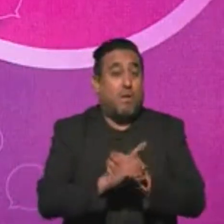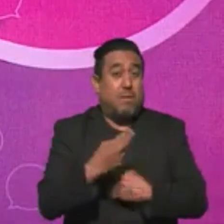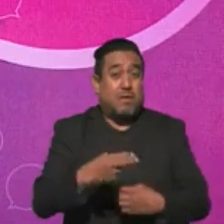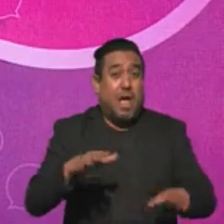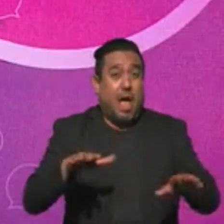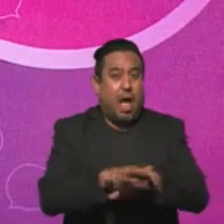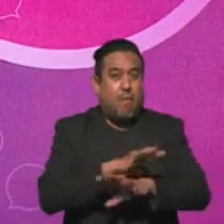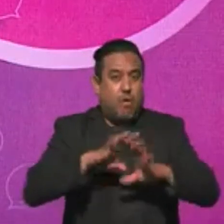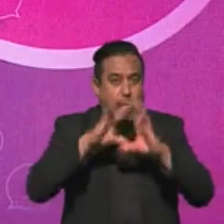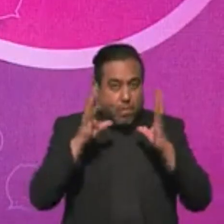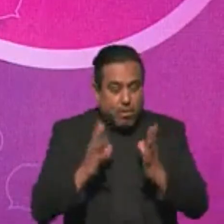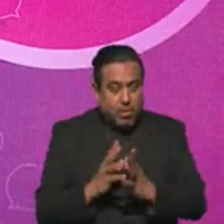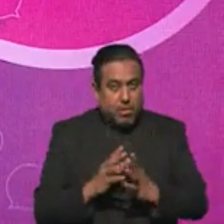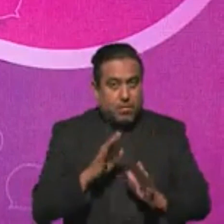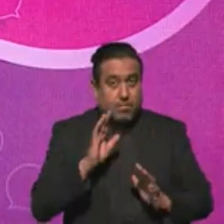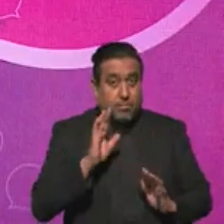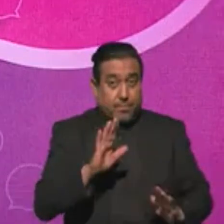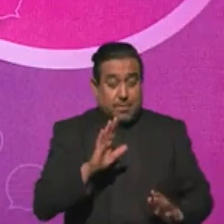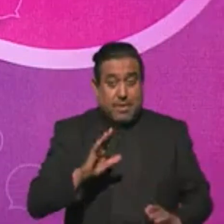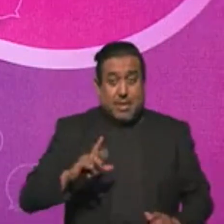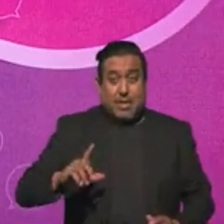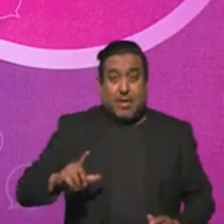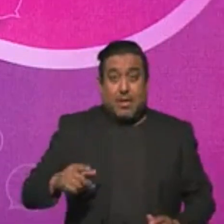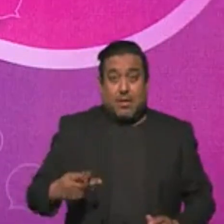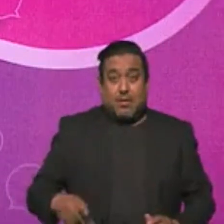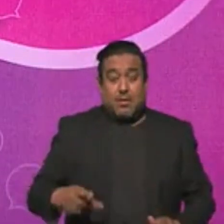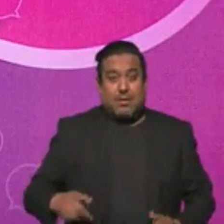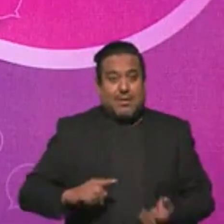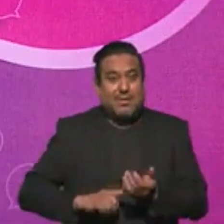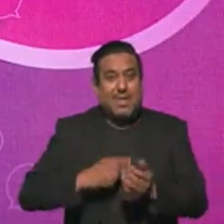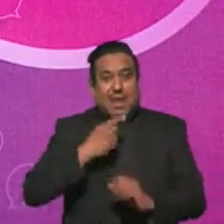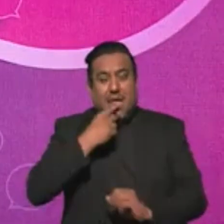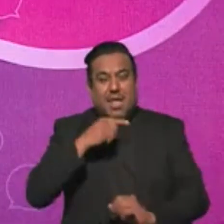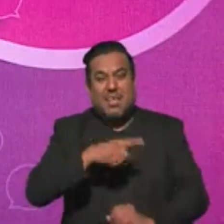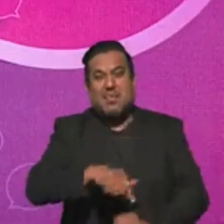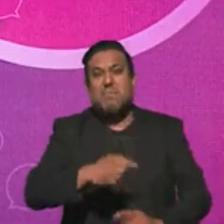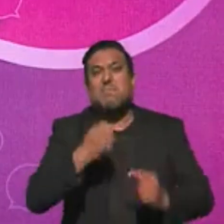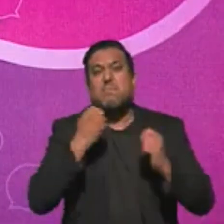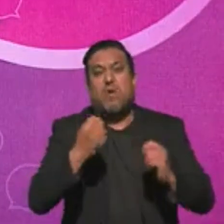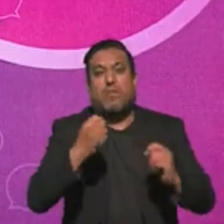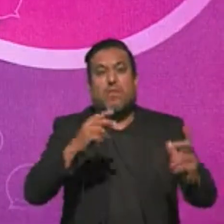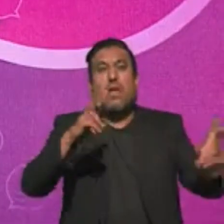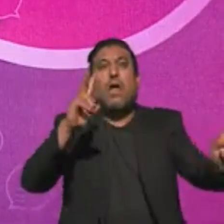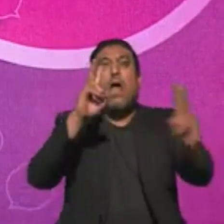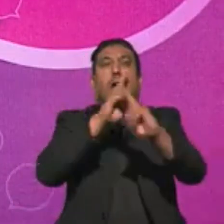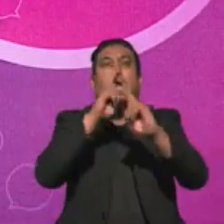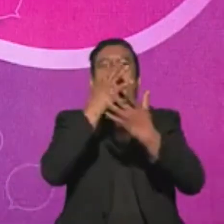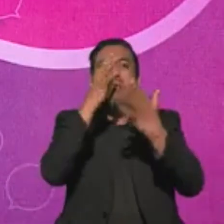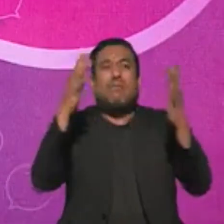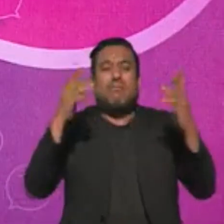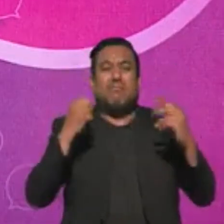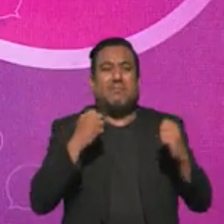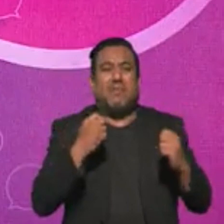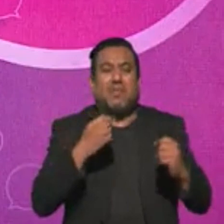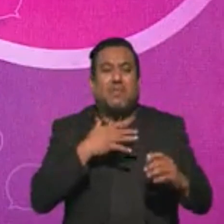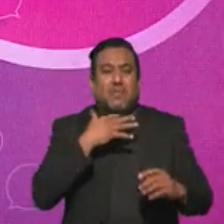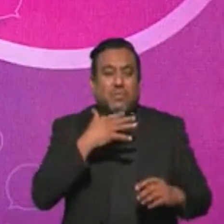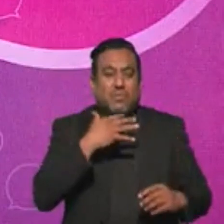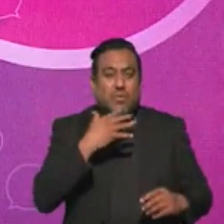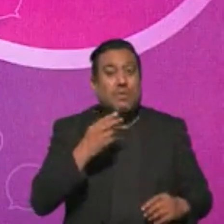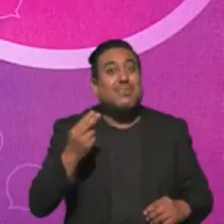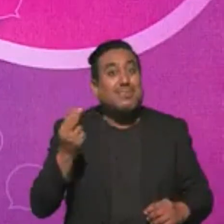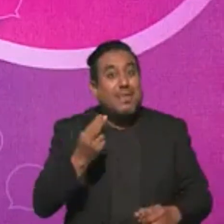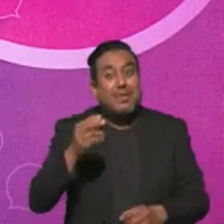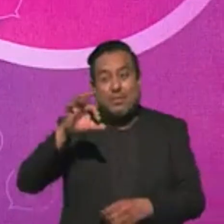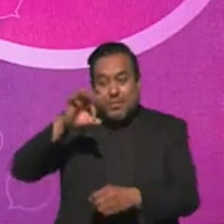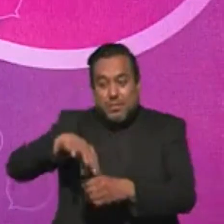en Celaya el gobierno envenene el aire necesitamos muchos más árboles vamos a recuperar